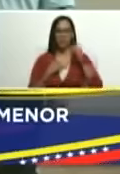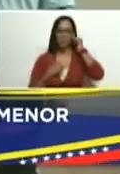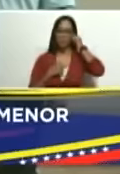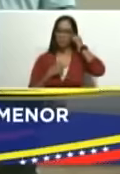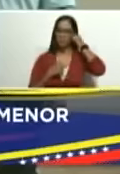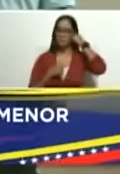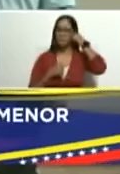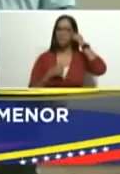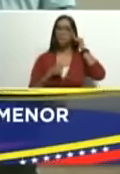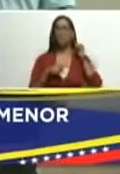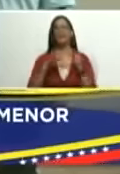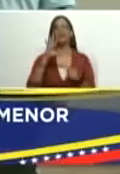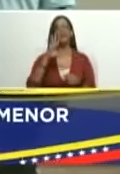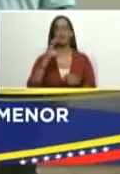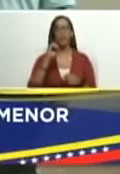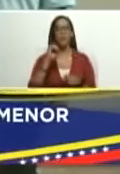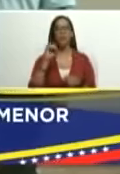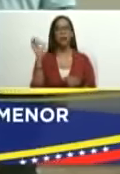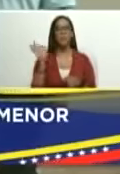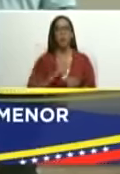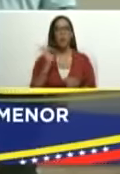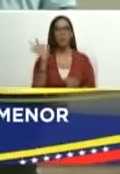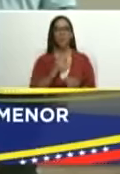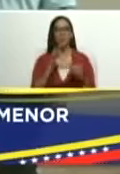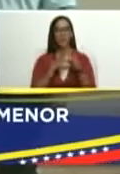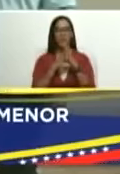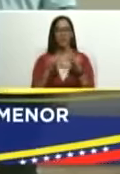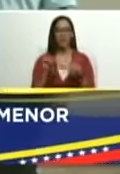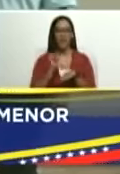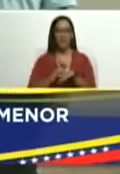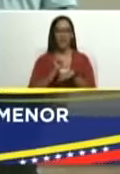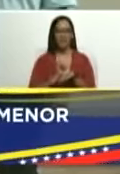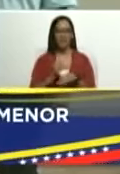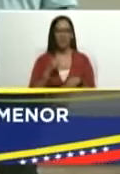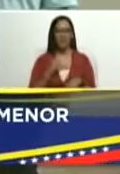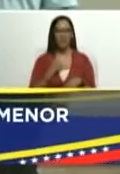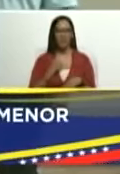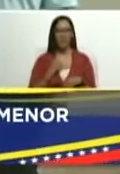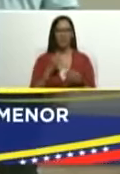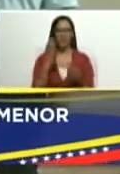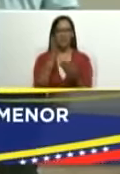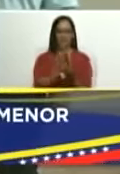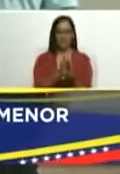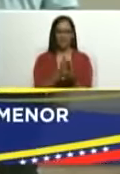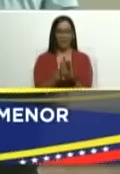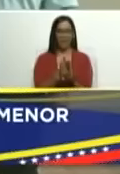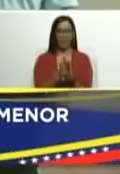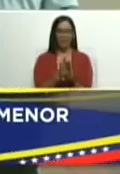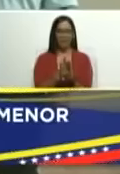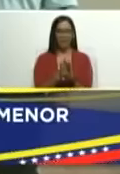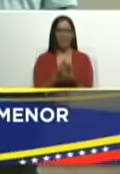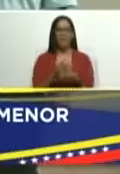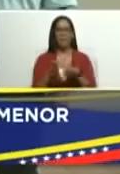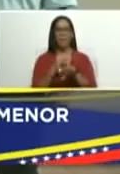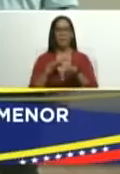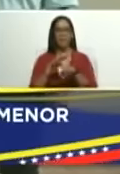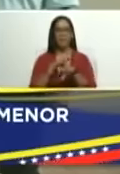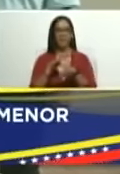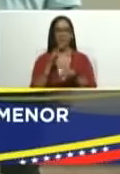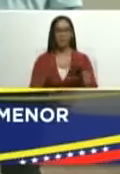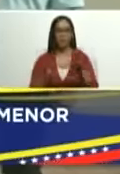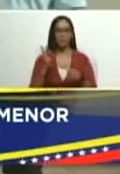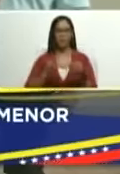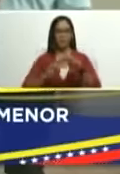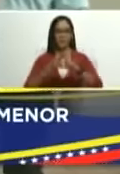el 50% de todas las iglesias católicas registradas en el Ministerio de Interior, Justicia